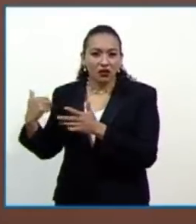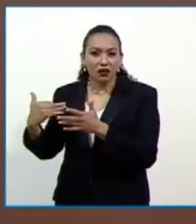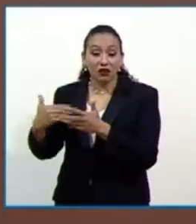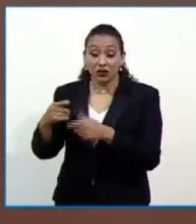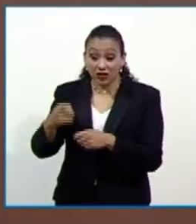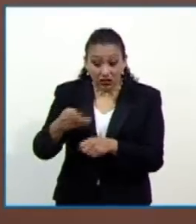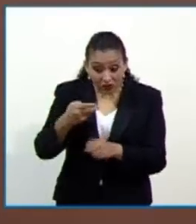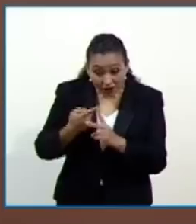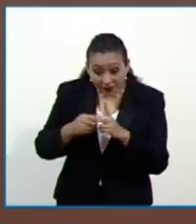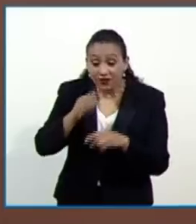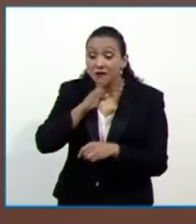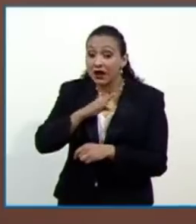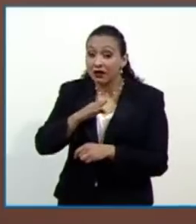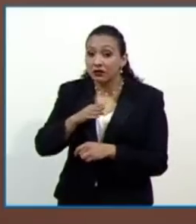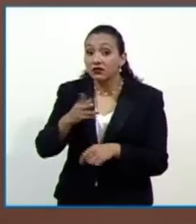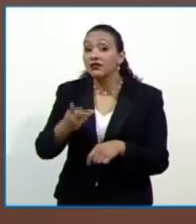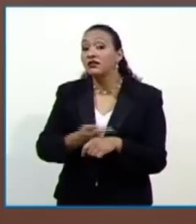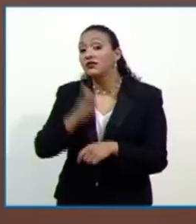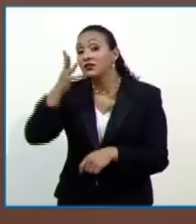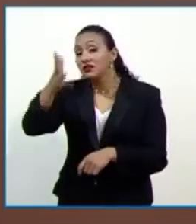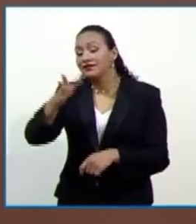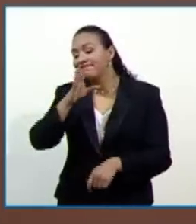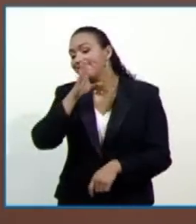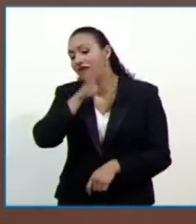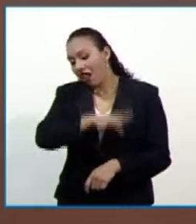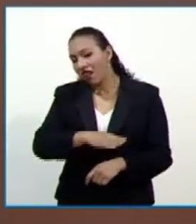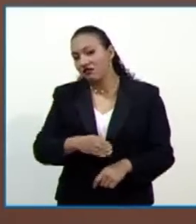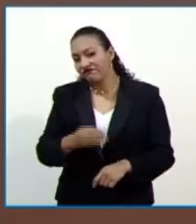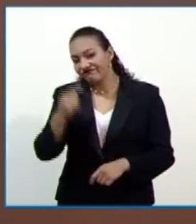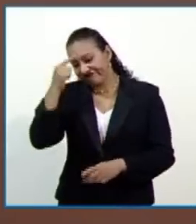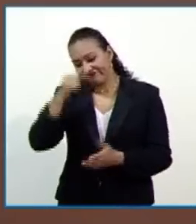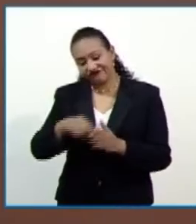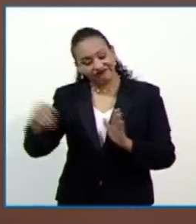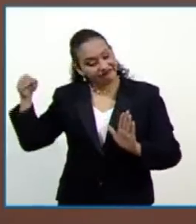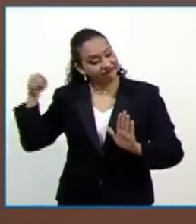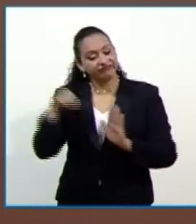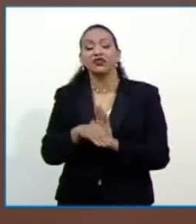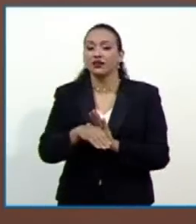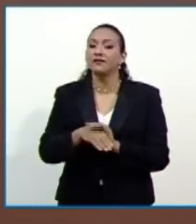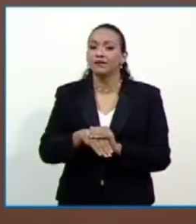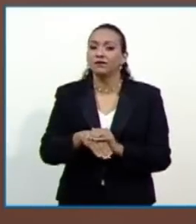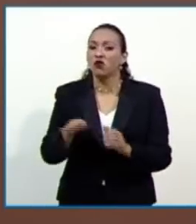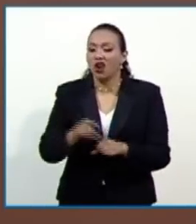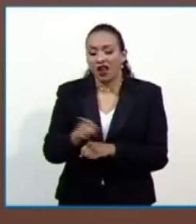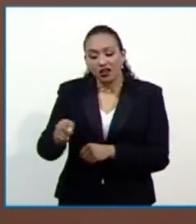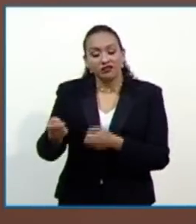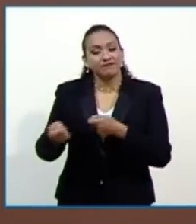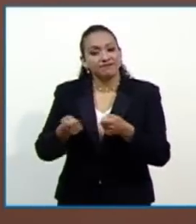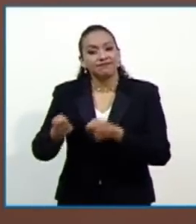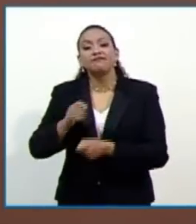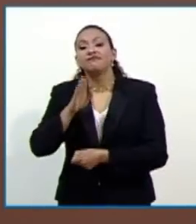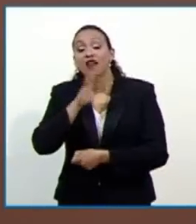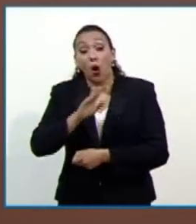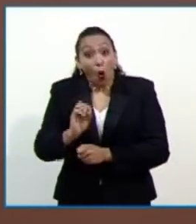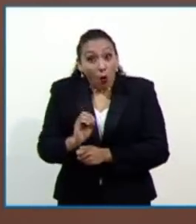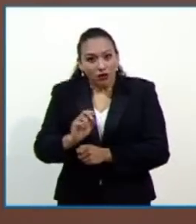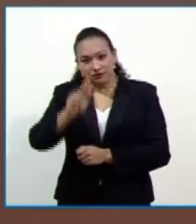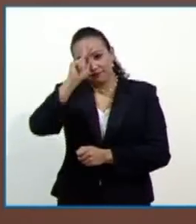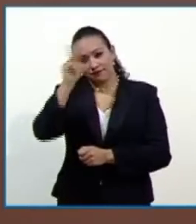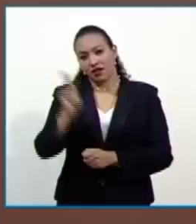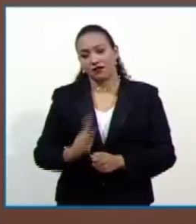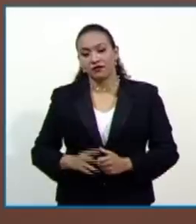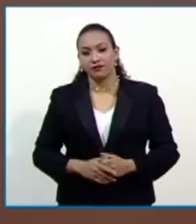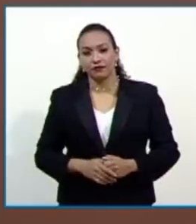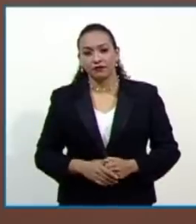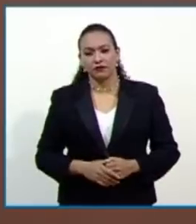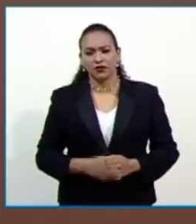empieza, tristemente, tiene mucho riesgo de acabar igual de mal, si no es que peor. También exigieron